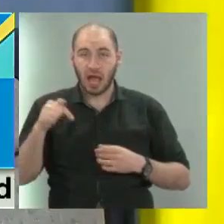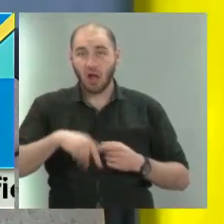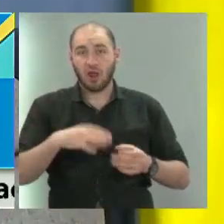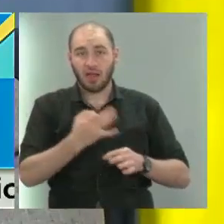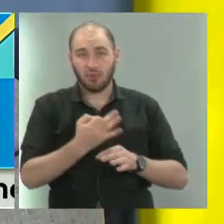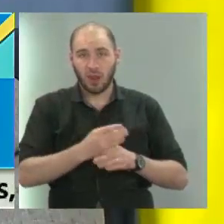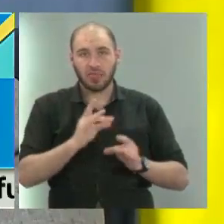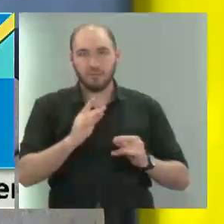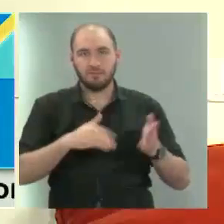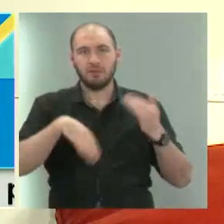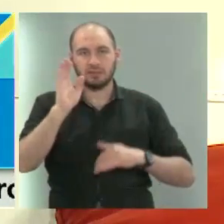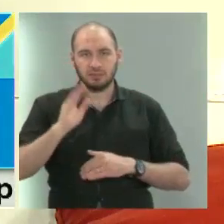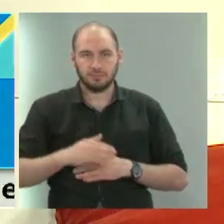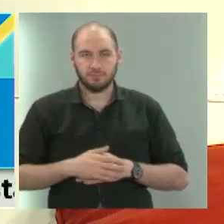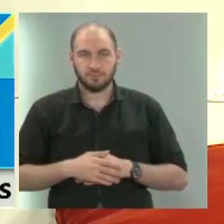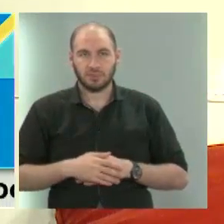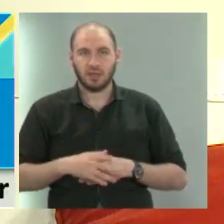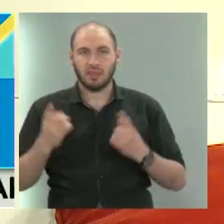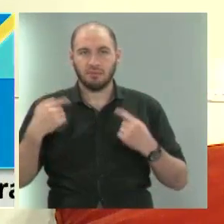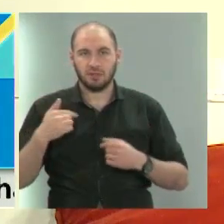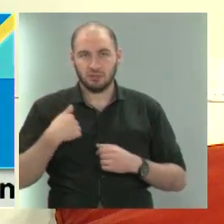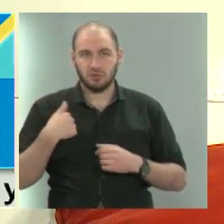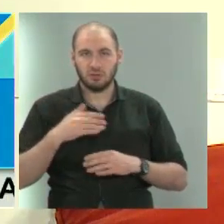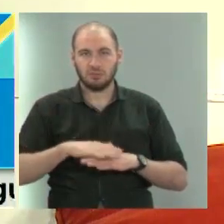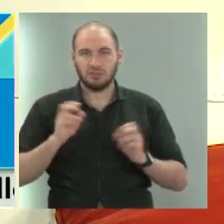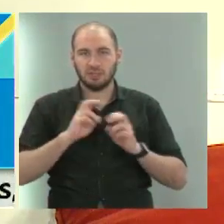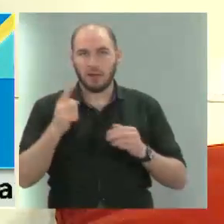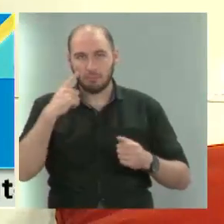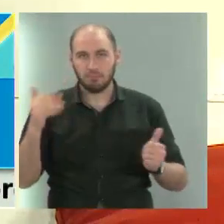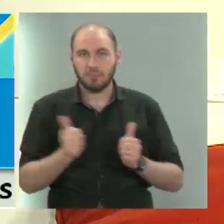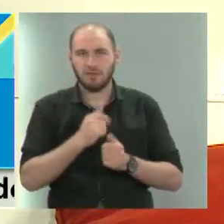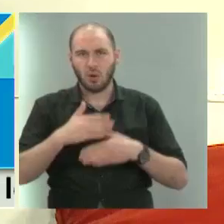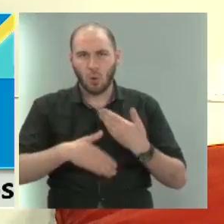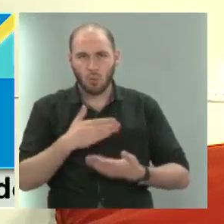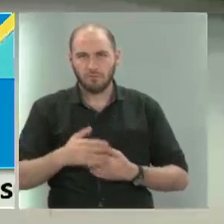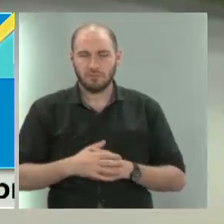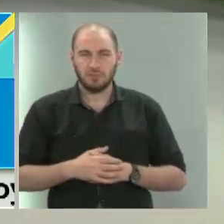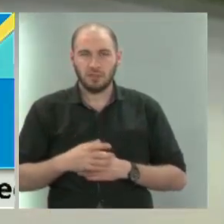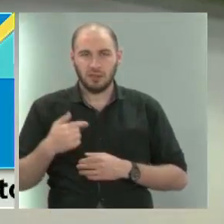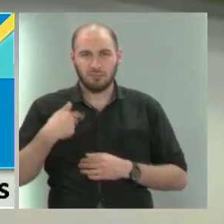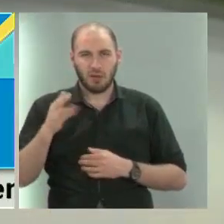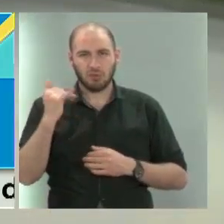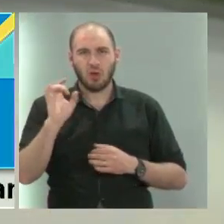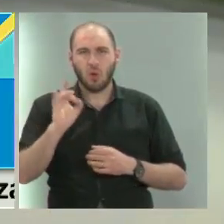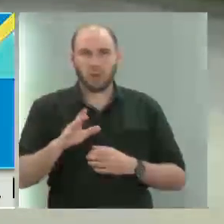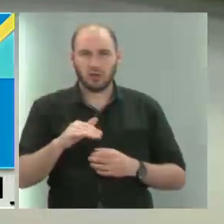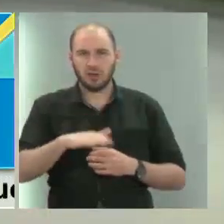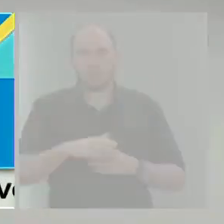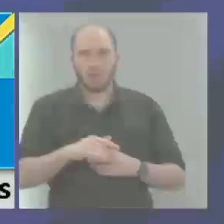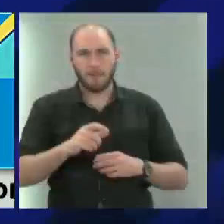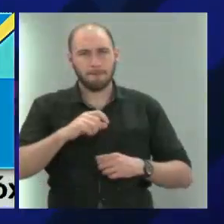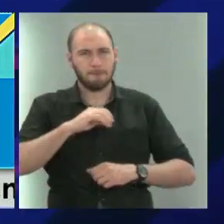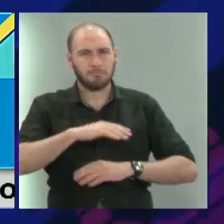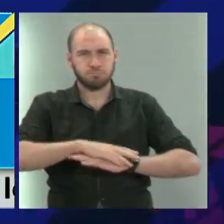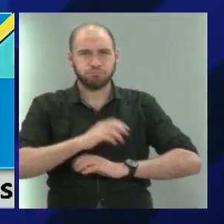nos complejizó mucho, ¿no? Ya no es, a mí que me toca un poco el tema de convivencia y violencia, yo ya veo que no es solamente un chico que se porta